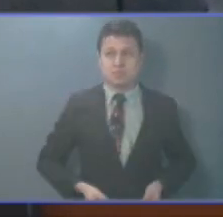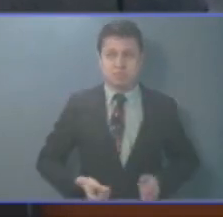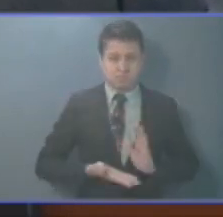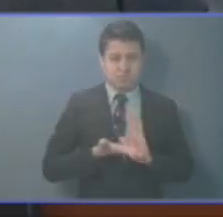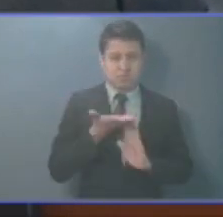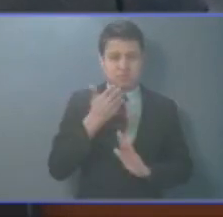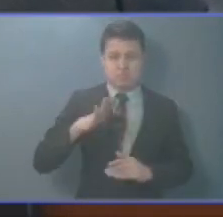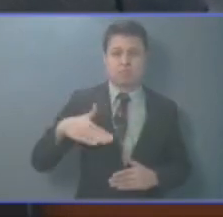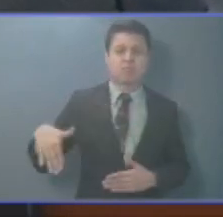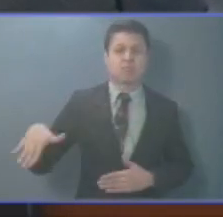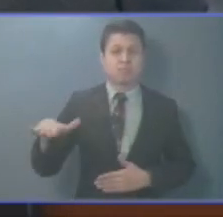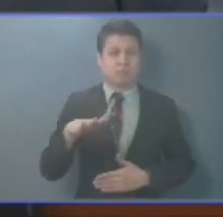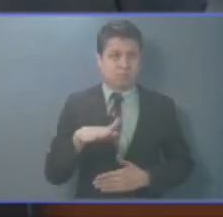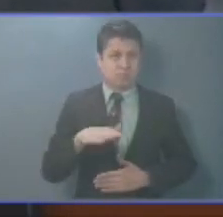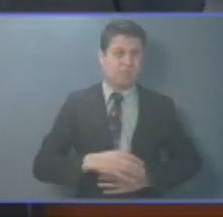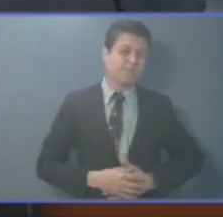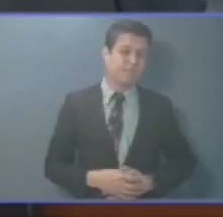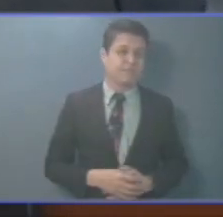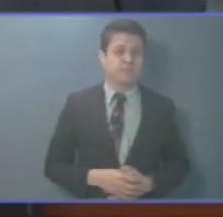Desarrollo Territorial.